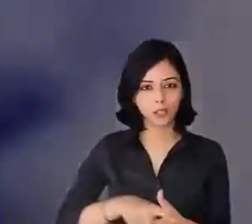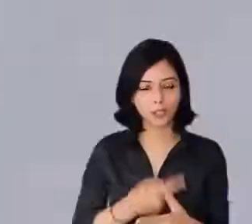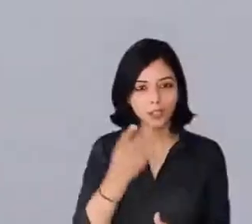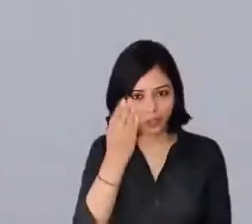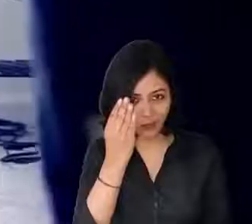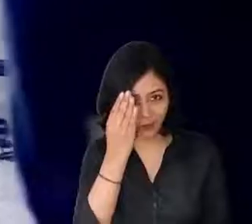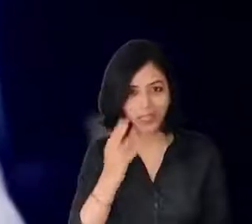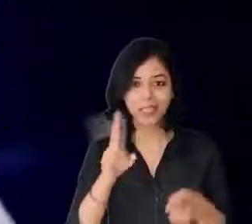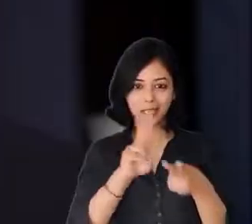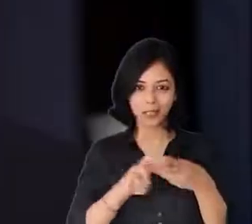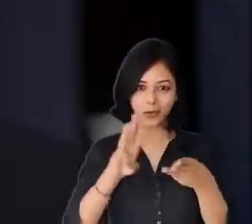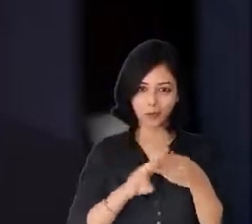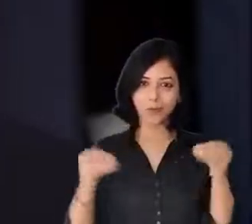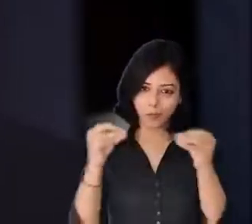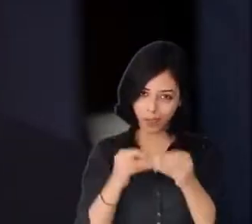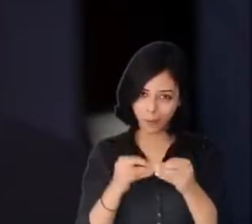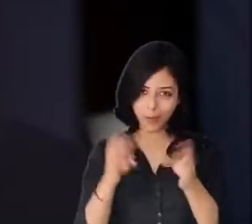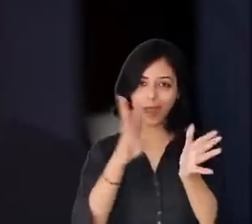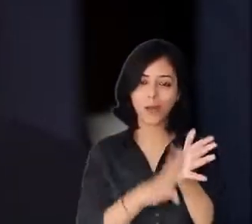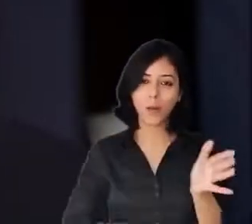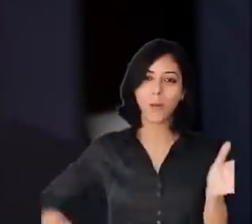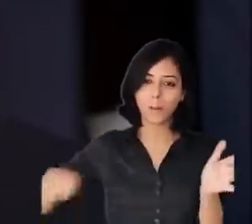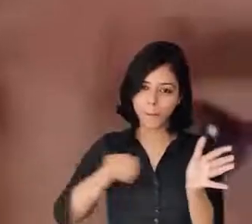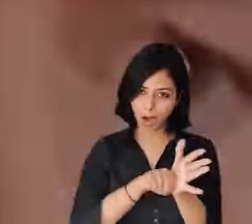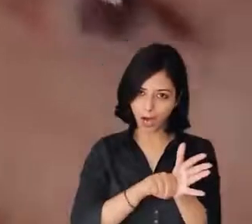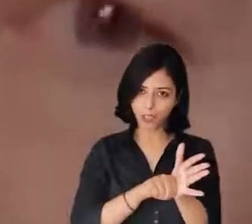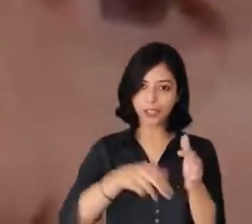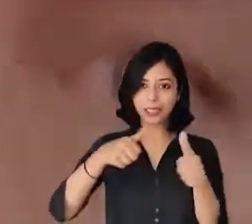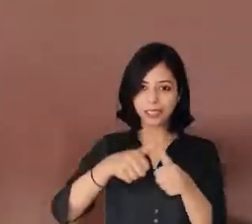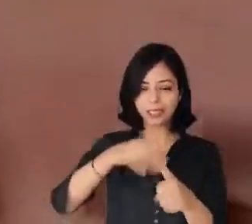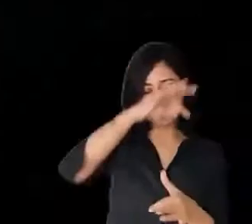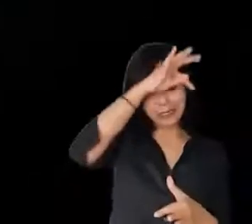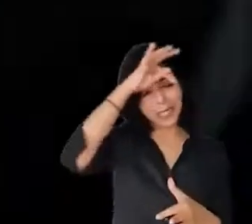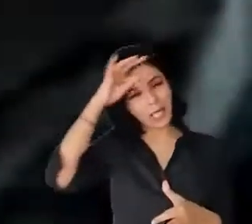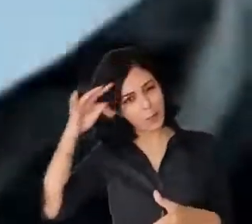matado, llevado a ese lugar y desechado, como basura, a sí mismo.